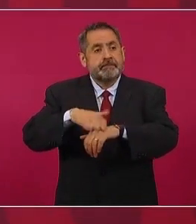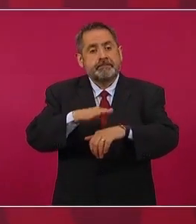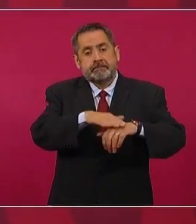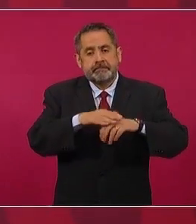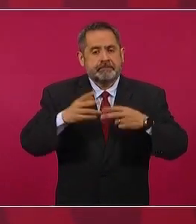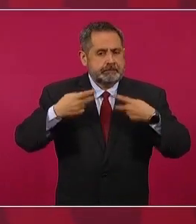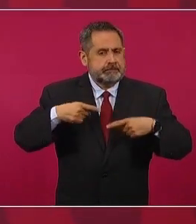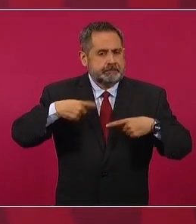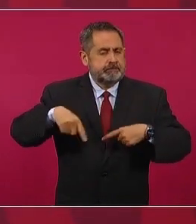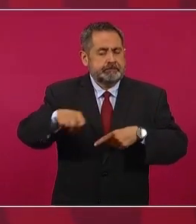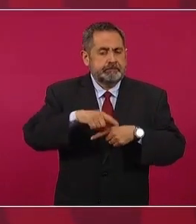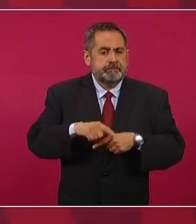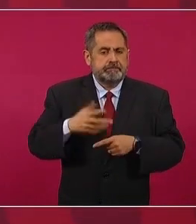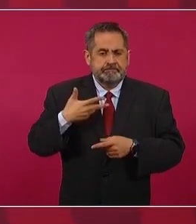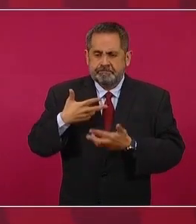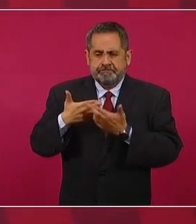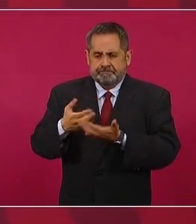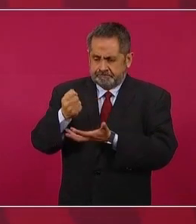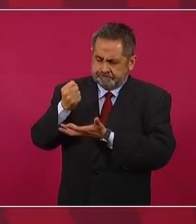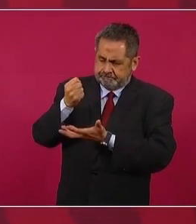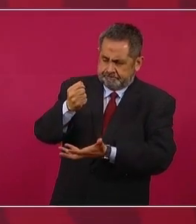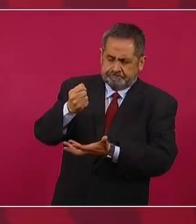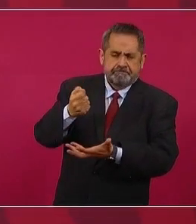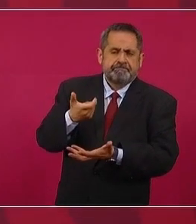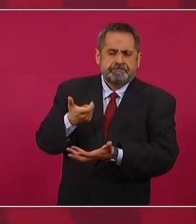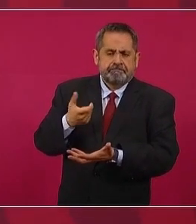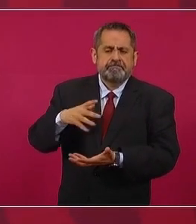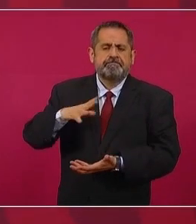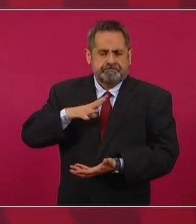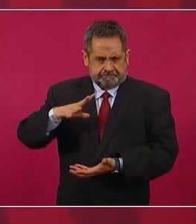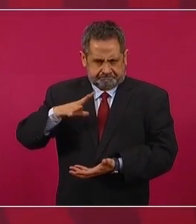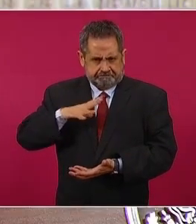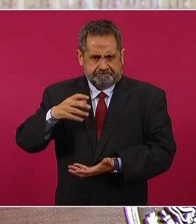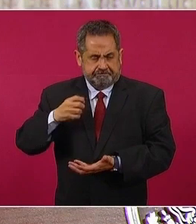ya tenemos el presupuesto,